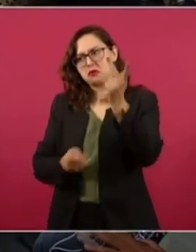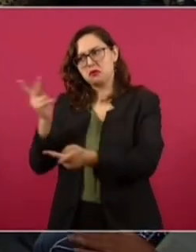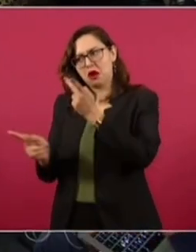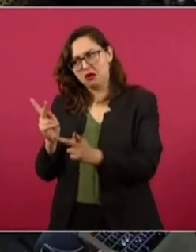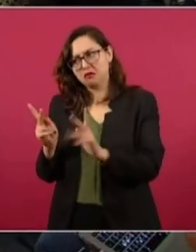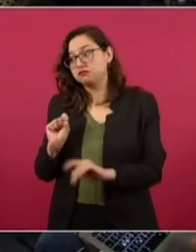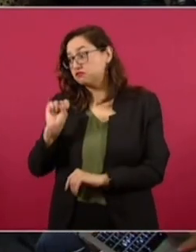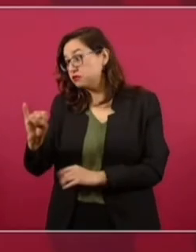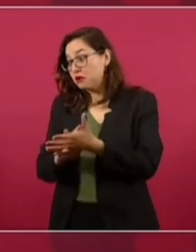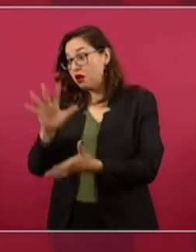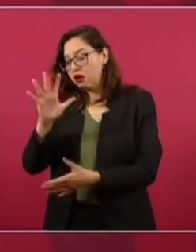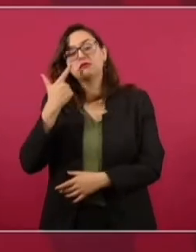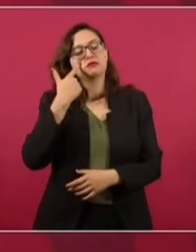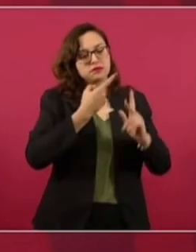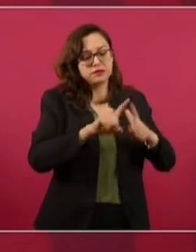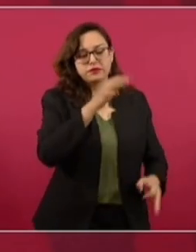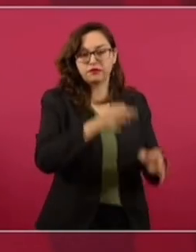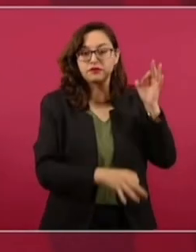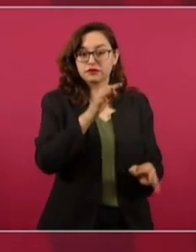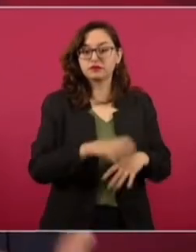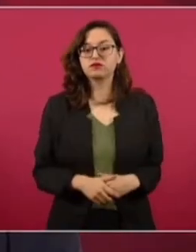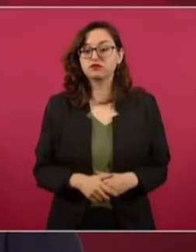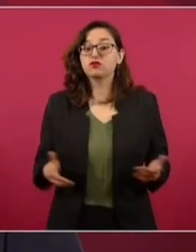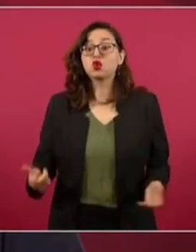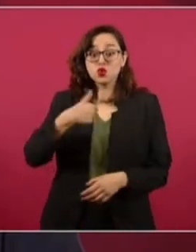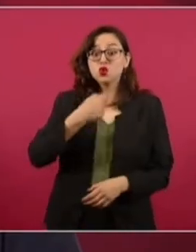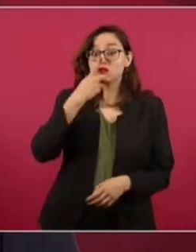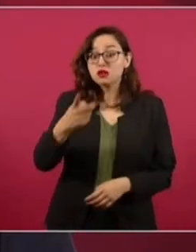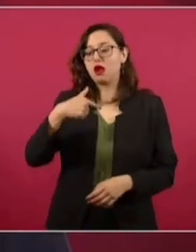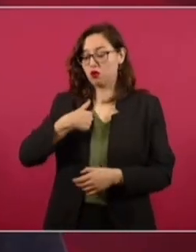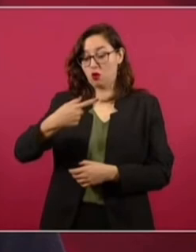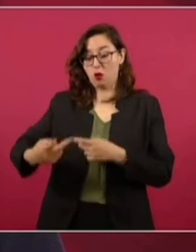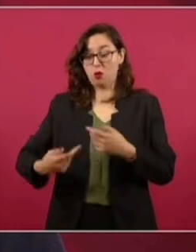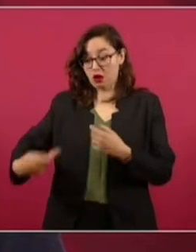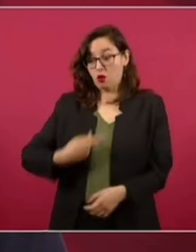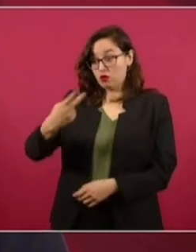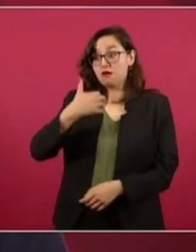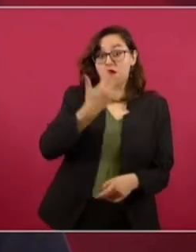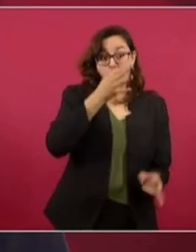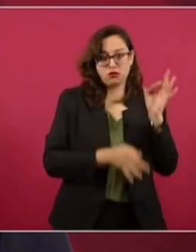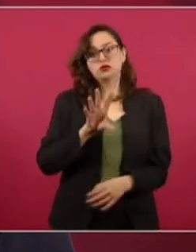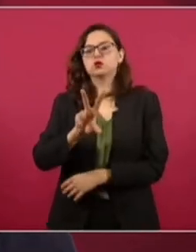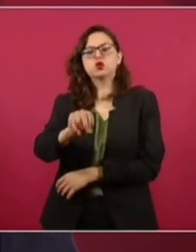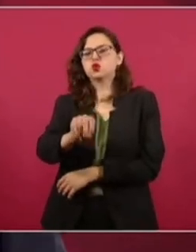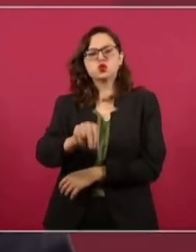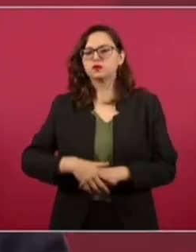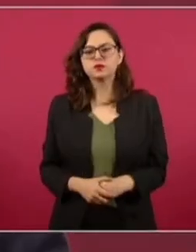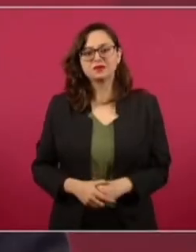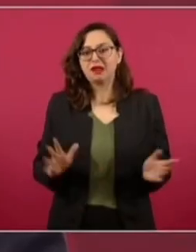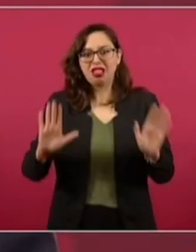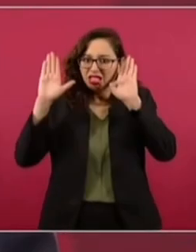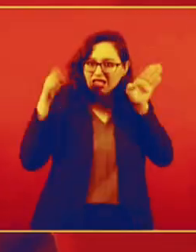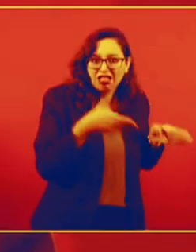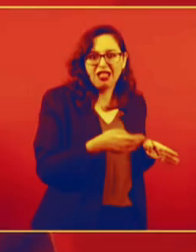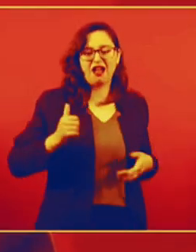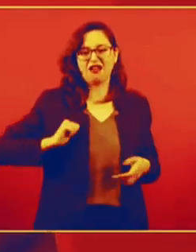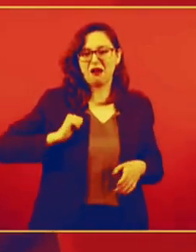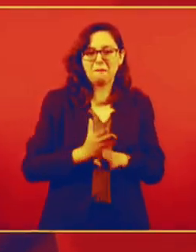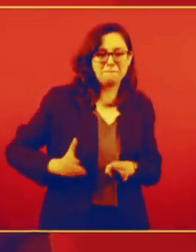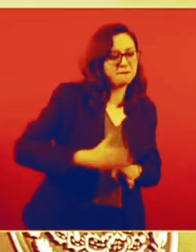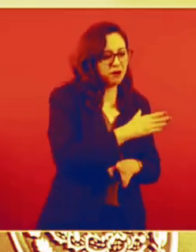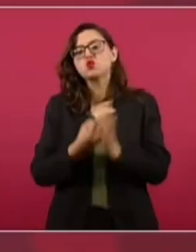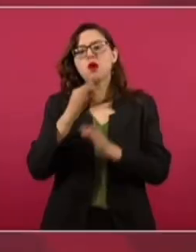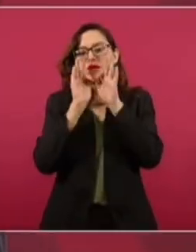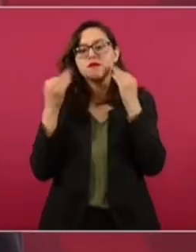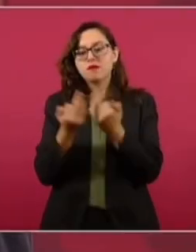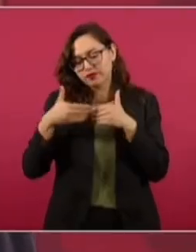consulta. Incluso dije que yo iba a votar en contra de esa consulta, porque yo estoy pensando más hacia adelante. No es mi